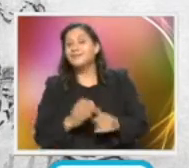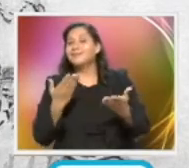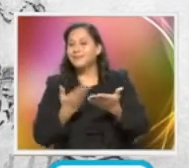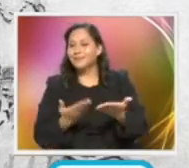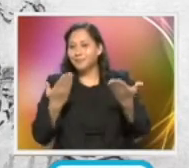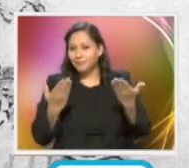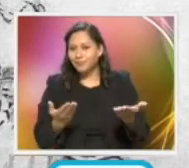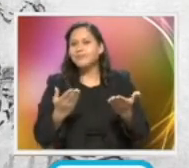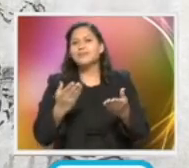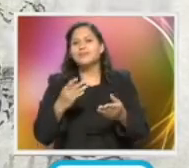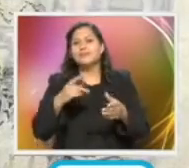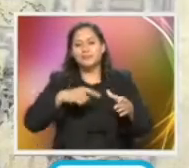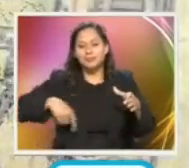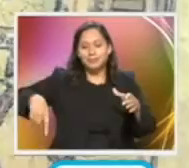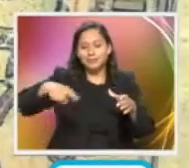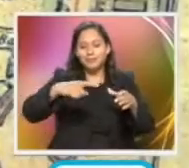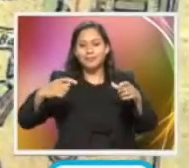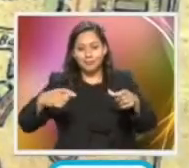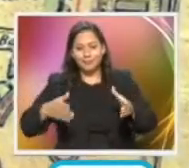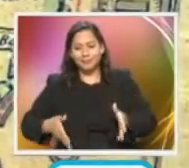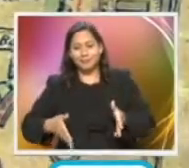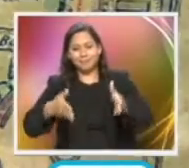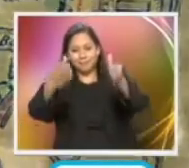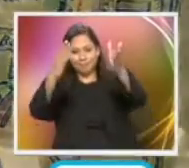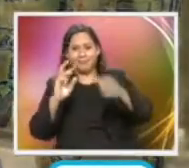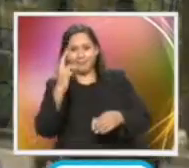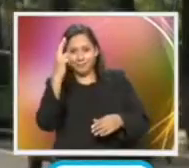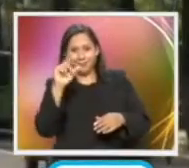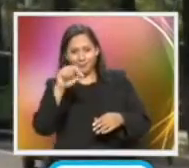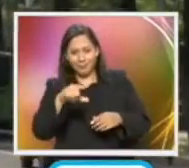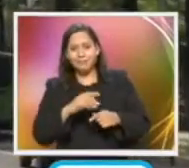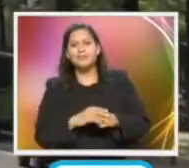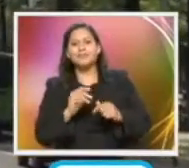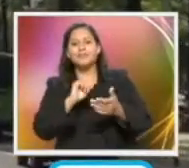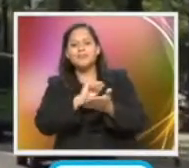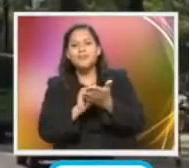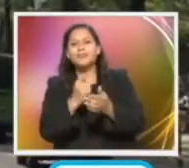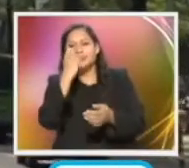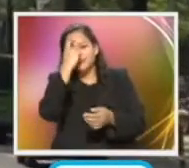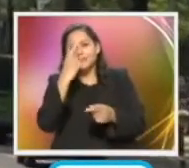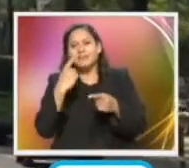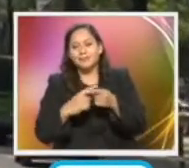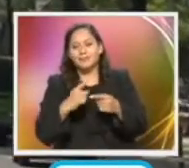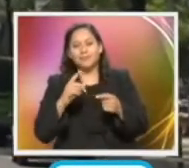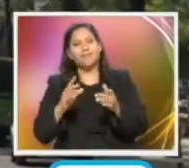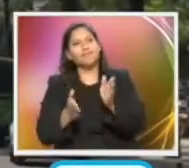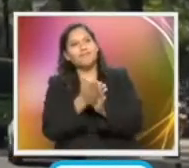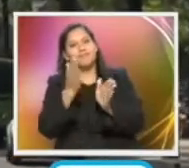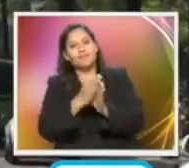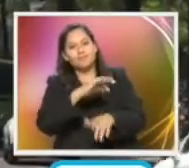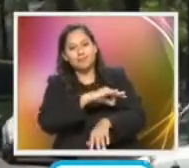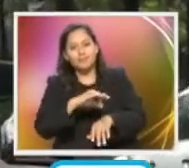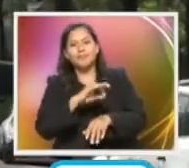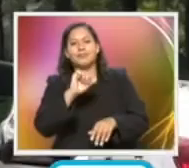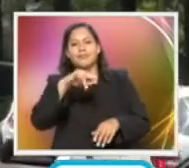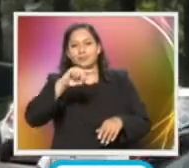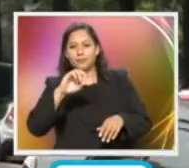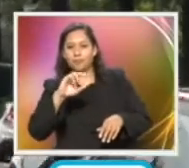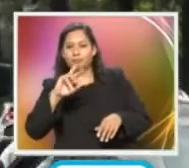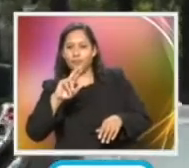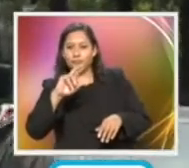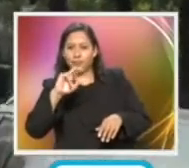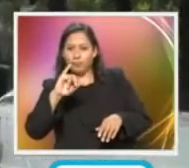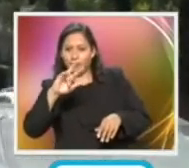Ahora sería en una de las glorietas del Paseo de la Reforma. El autor del proyecto fue el famoso arquitecto Antonio Rivas Mercado.